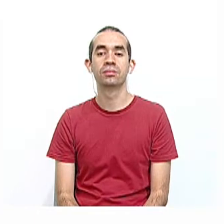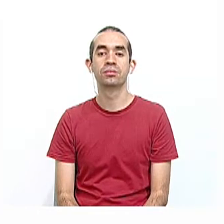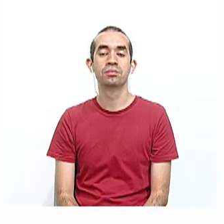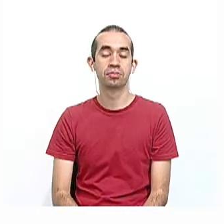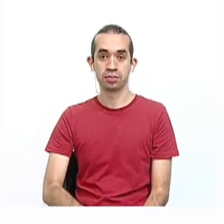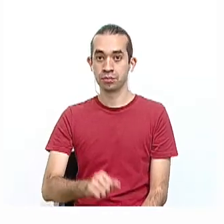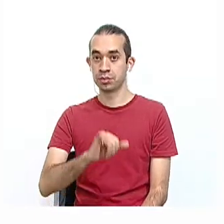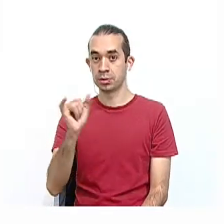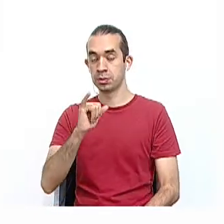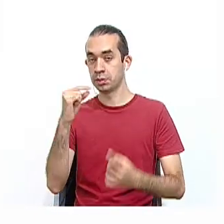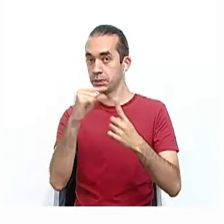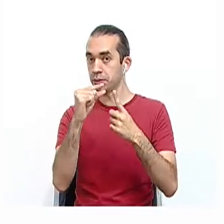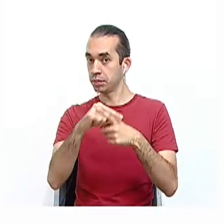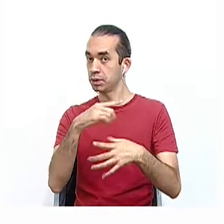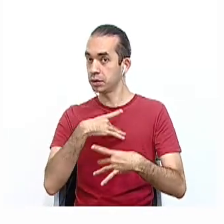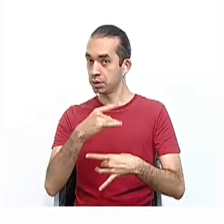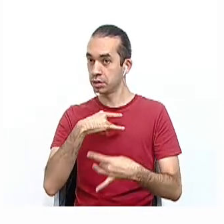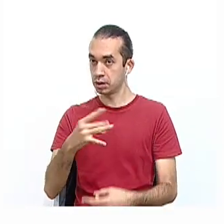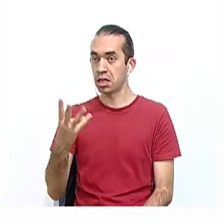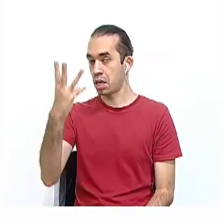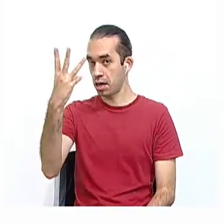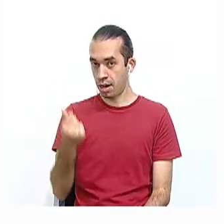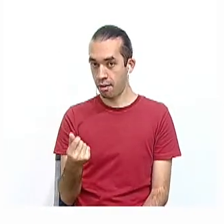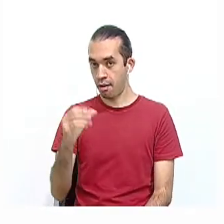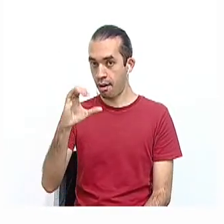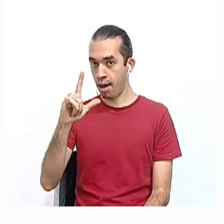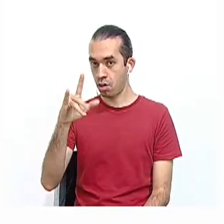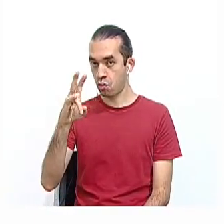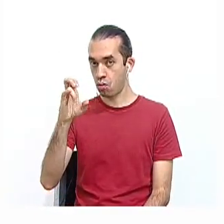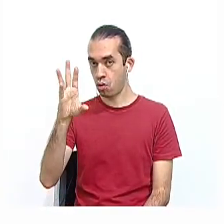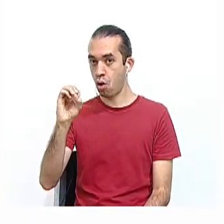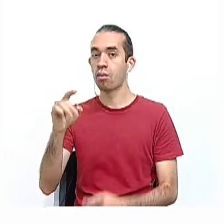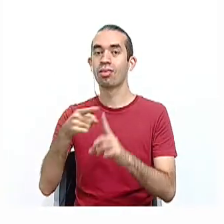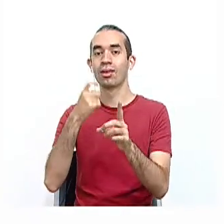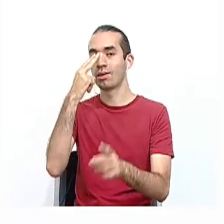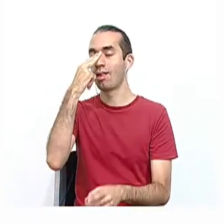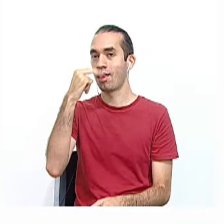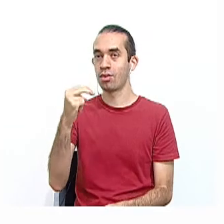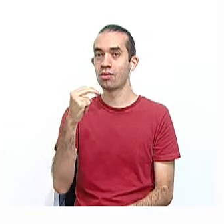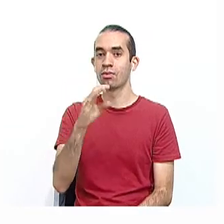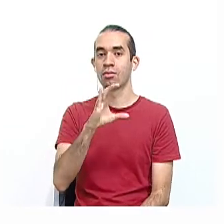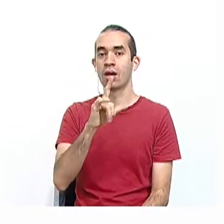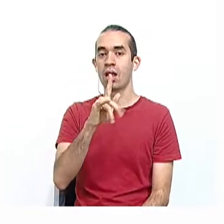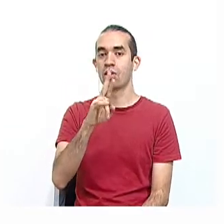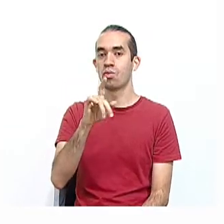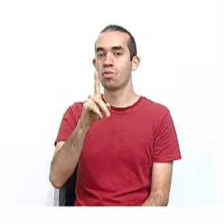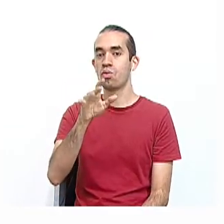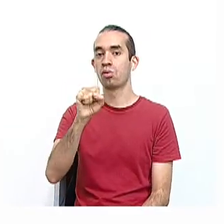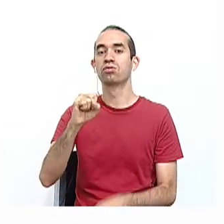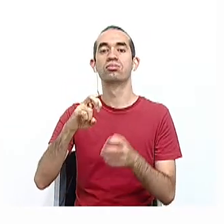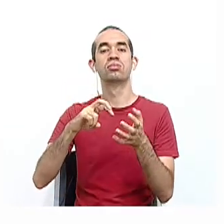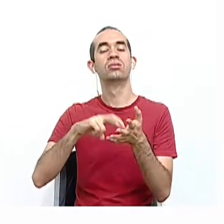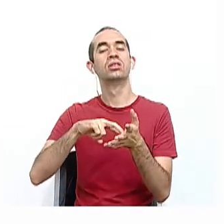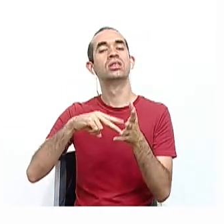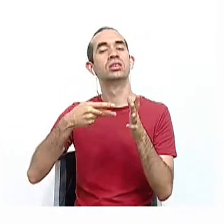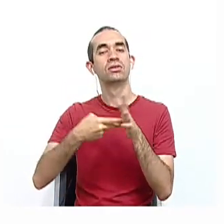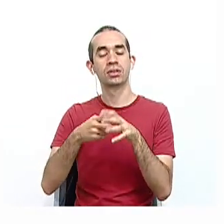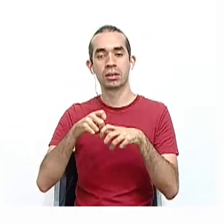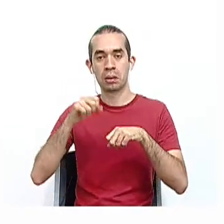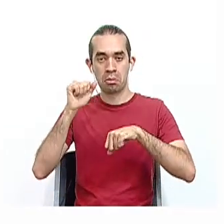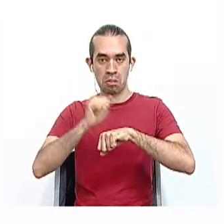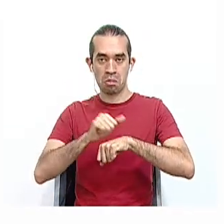Otro término interesante es la palabra cálculo, que proviene de la voz latina calculus, que significaba